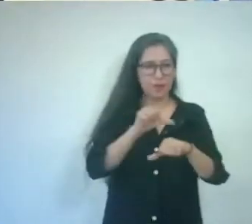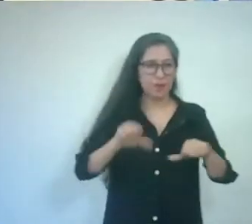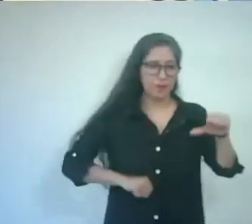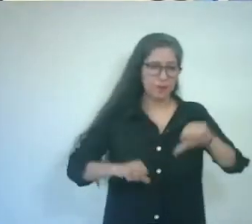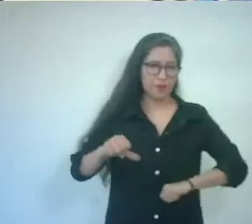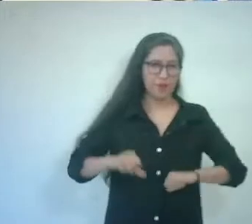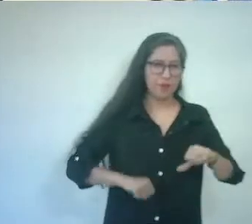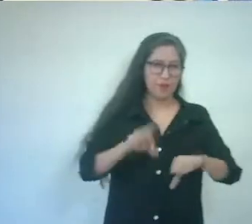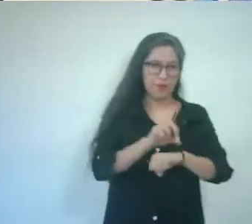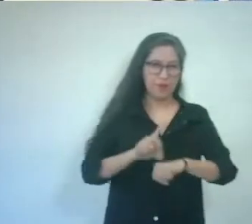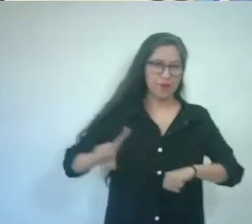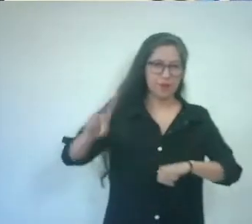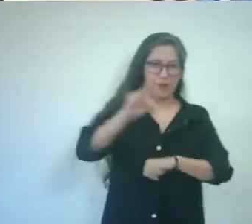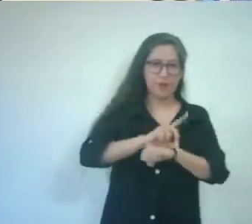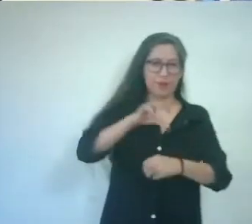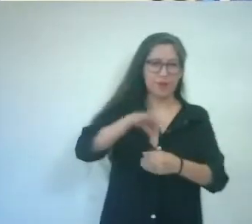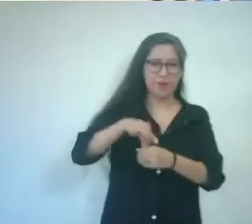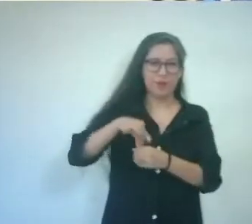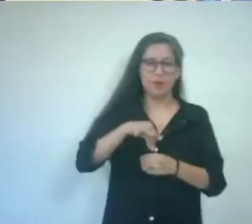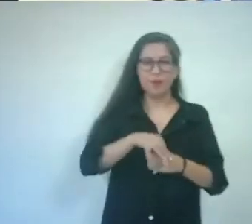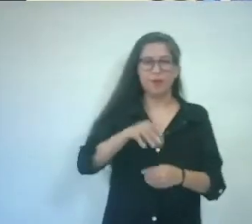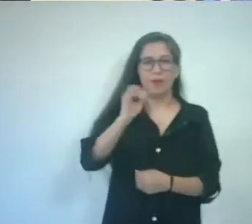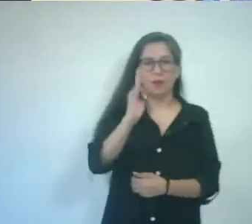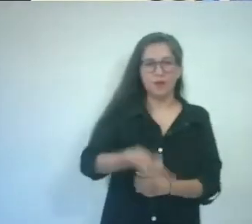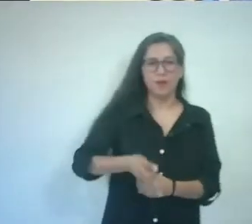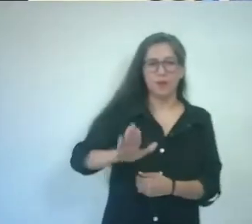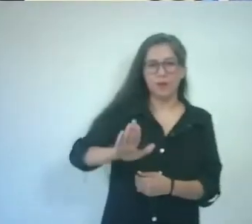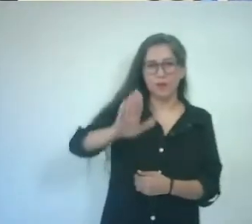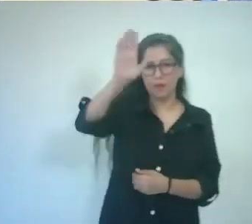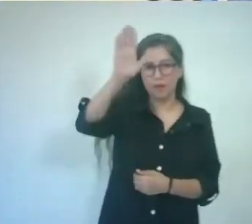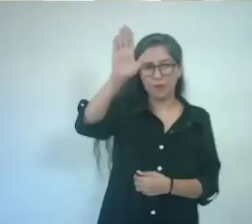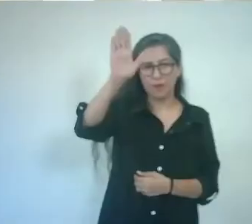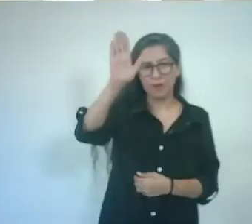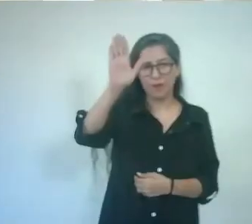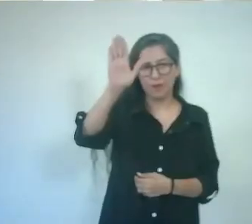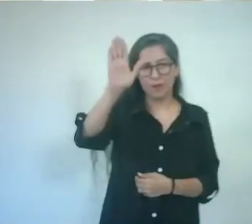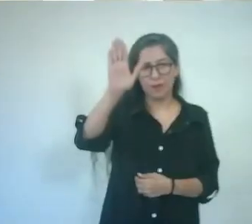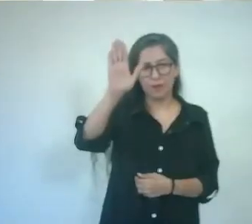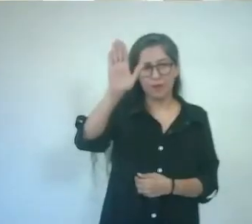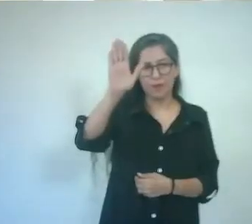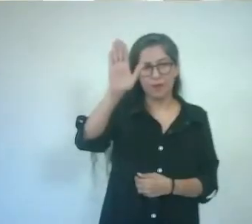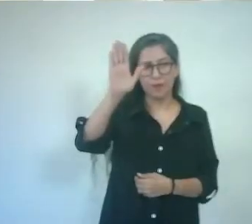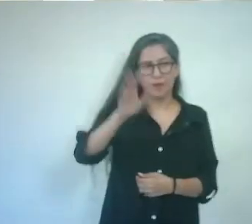jornada electoral. Los que estén por la afirmativa, síbanse a manifestarlo levantando la mano.